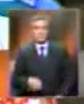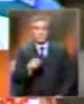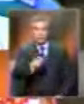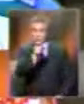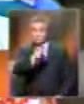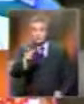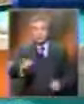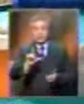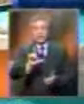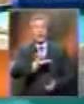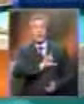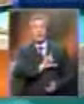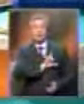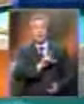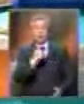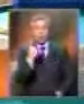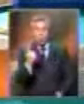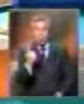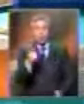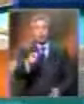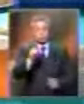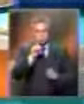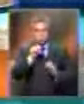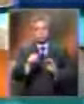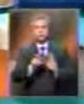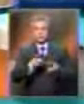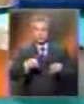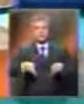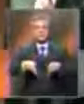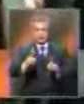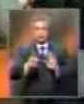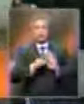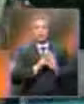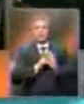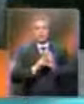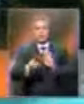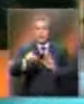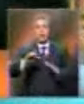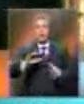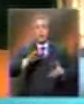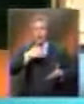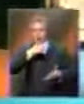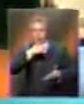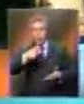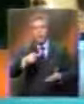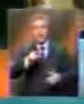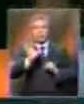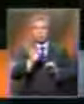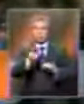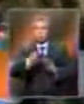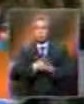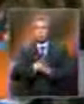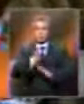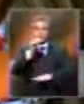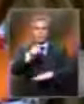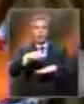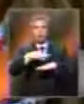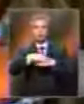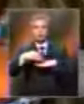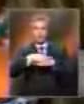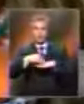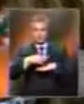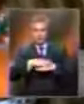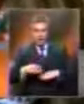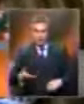Las chicas del Liceo 1 se ganaron el derecho a representar a Chile en la Semana Mundial del Agua en Estocolmo, Suecia. Obviamente